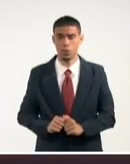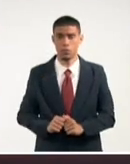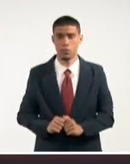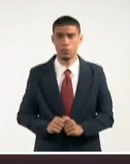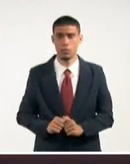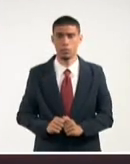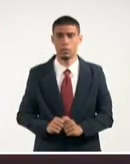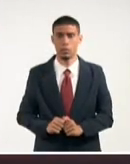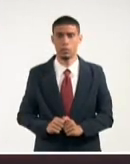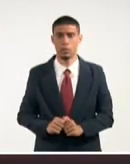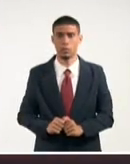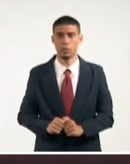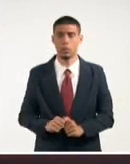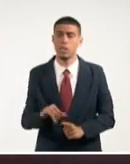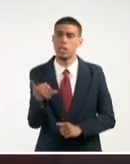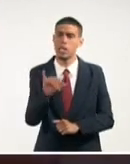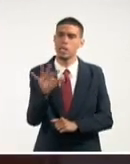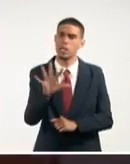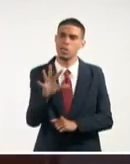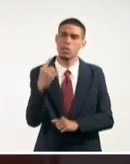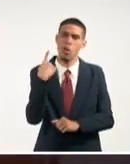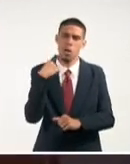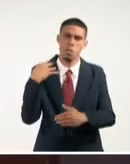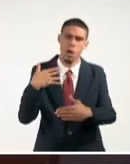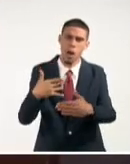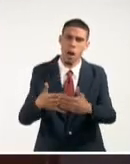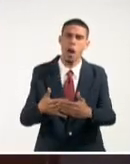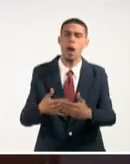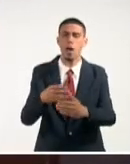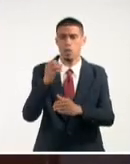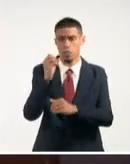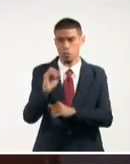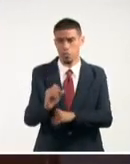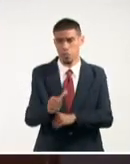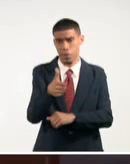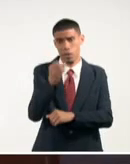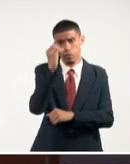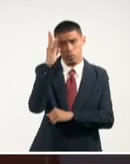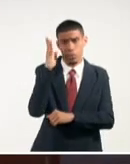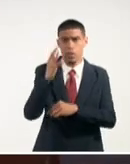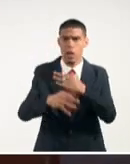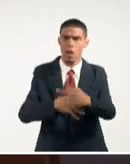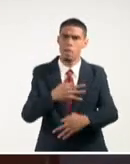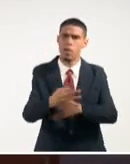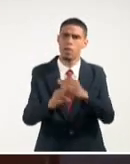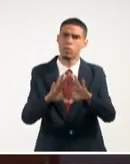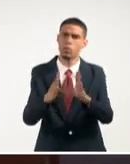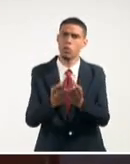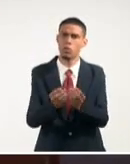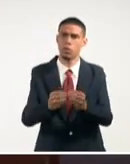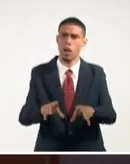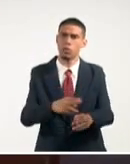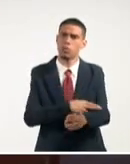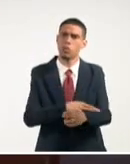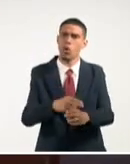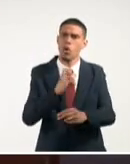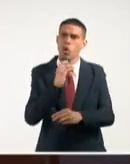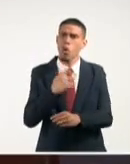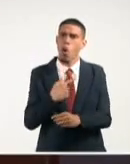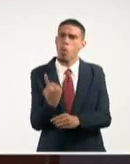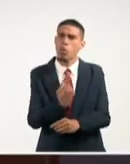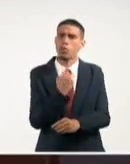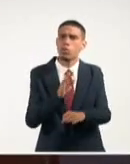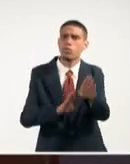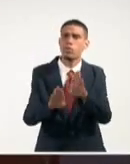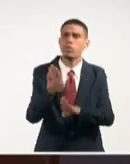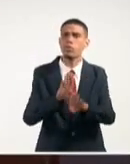estos 65 años y que se prolonga a los difíciles e